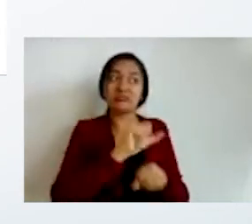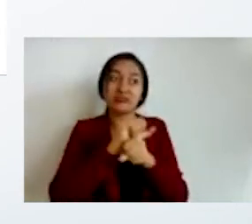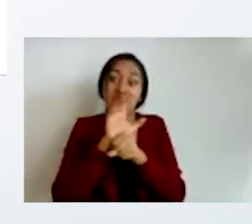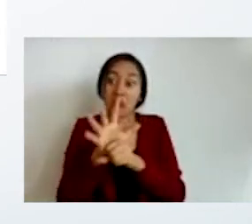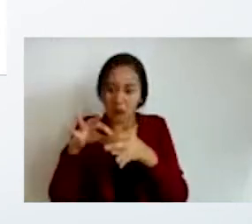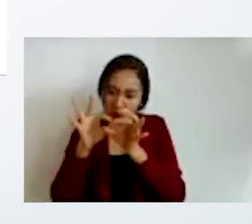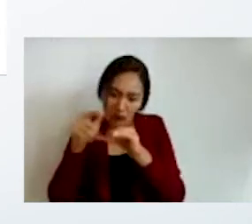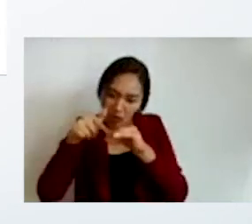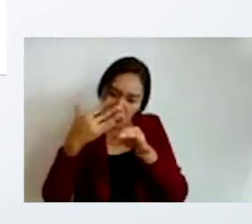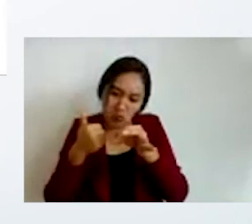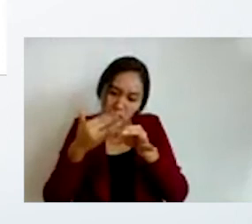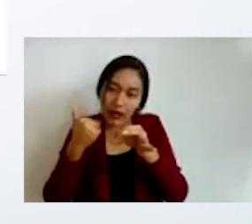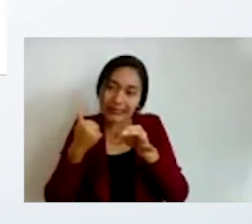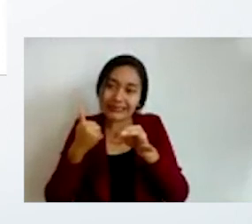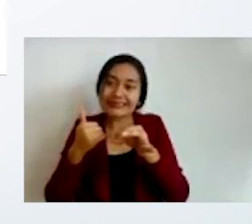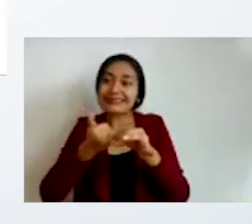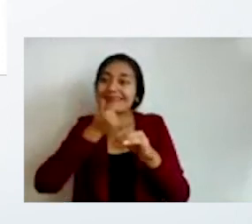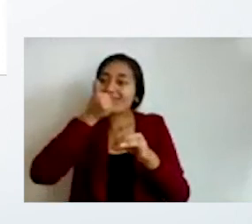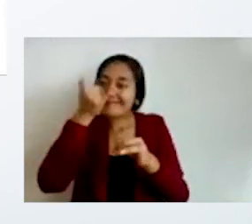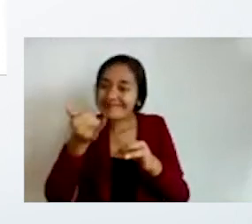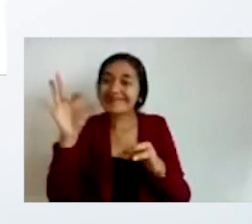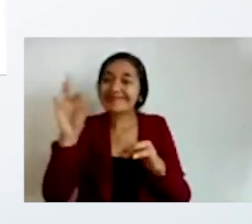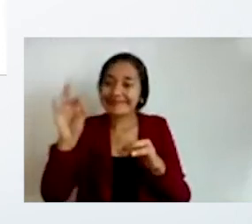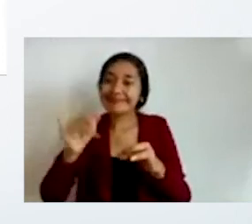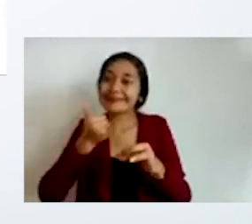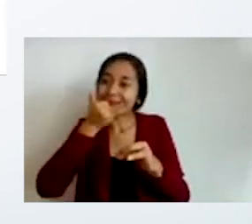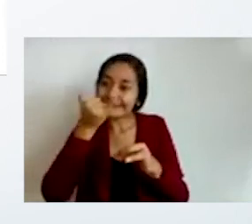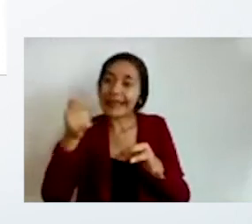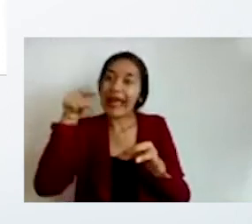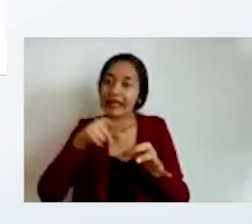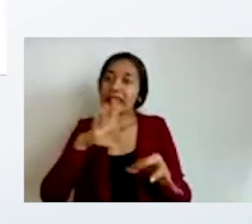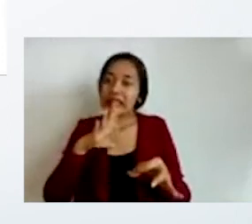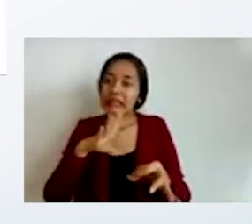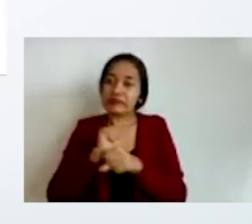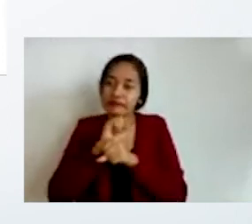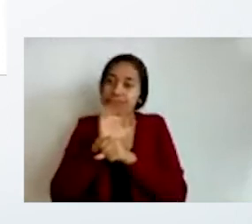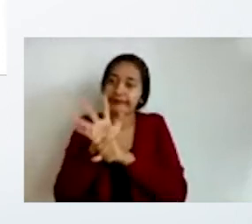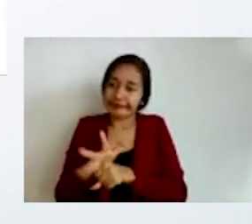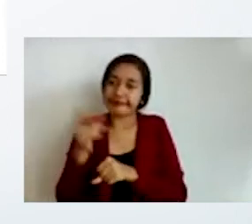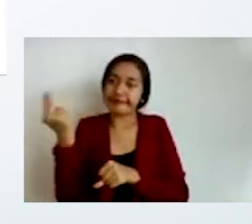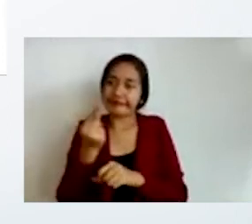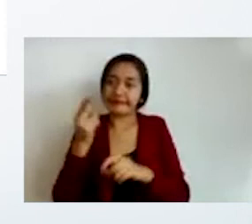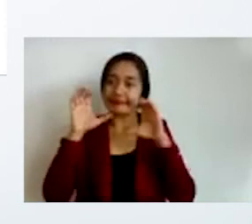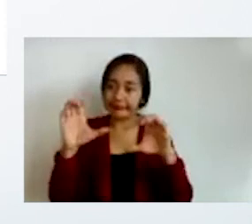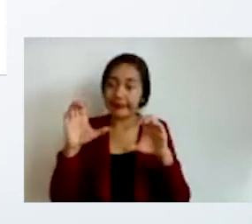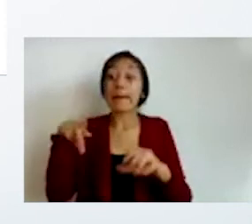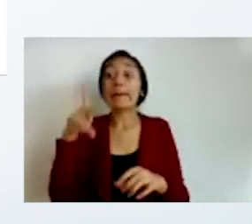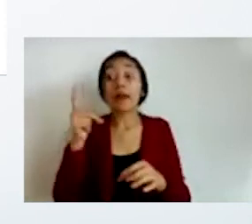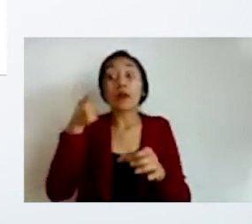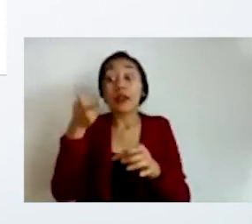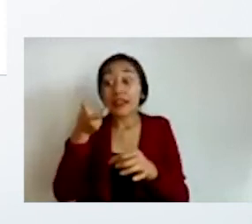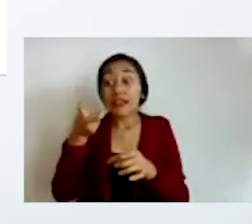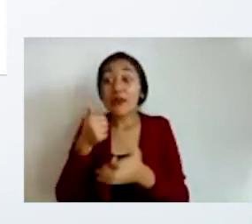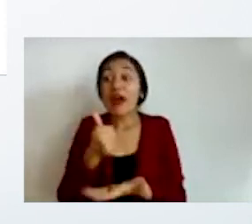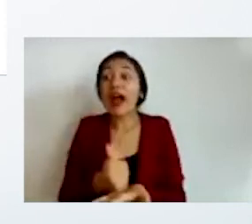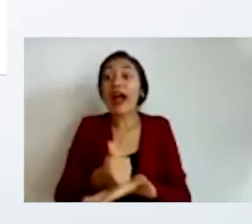o la persona sí tiene los anticuerpos específicos que están buscando. Pero sí nos ayudan mucho a